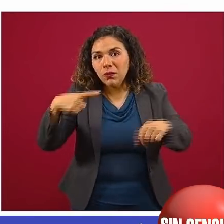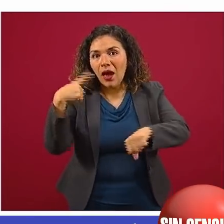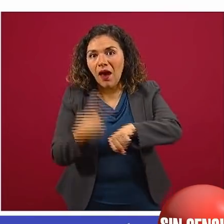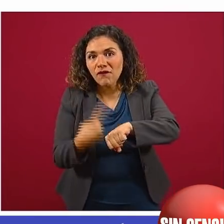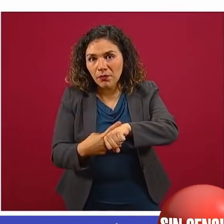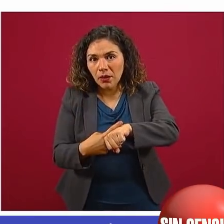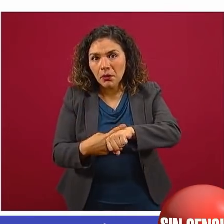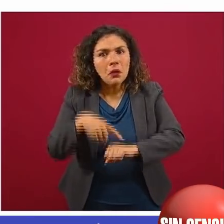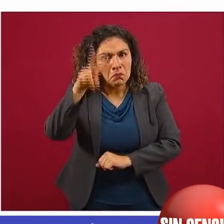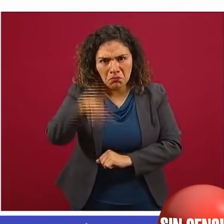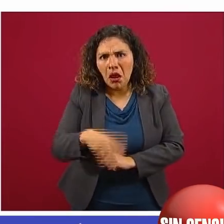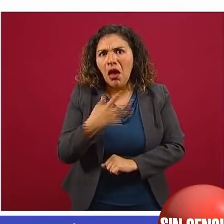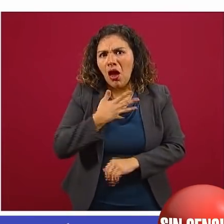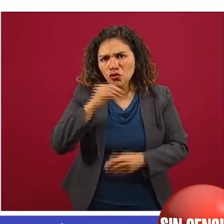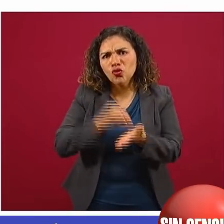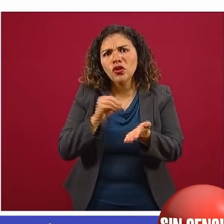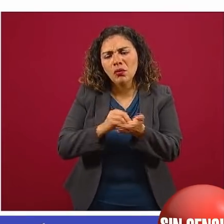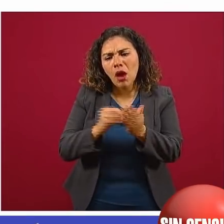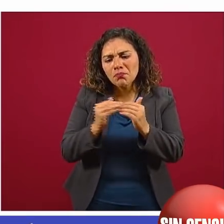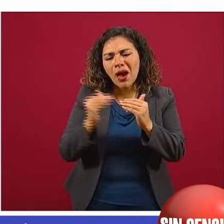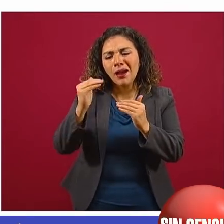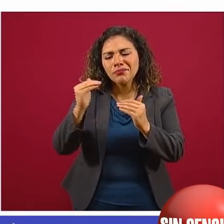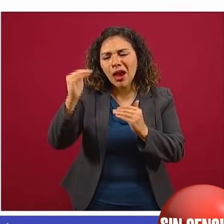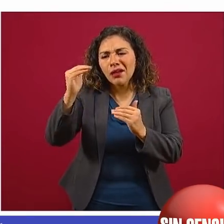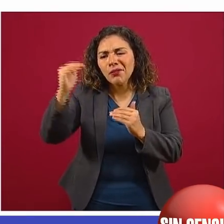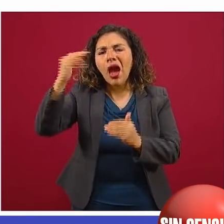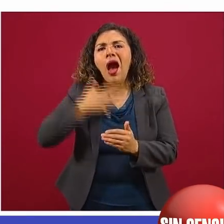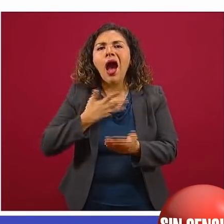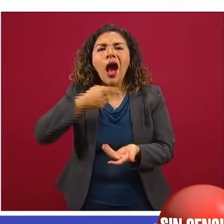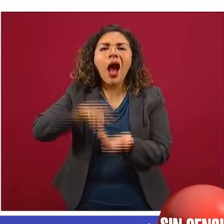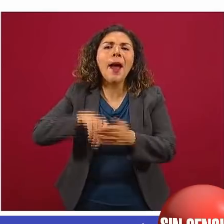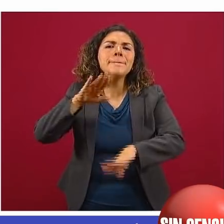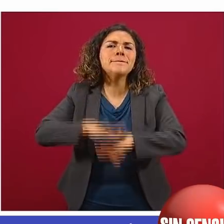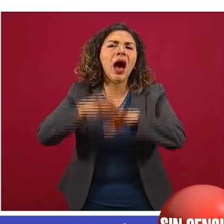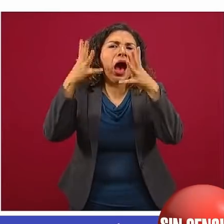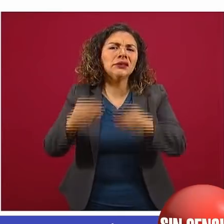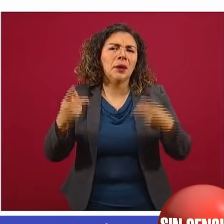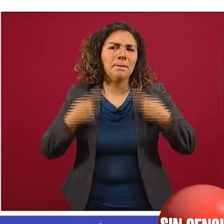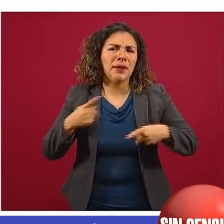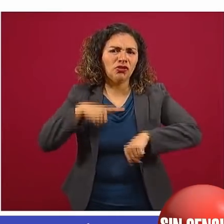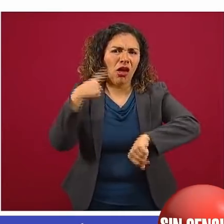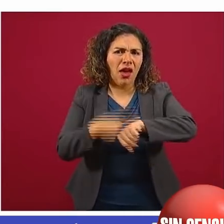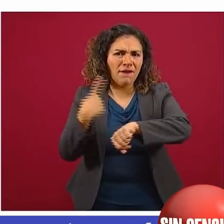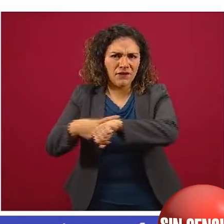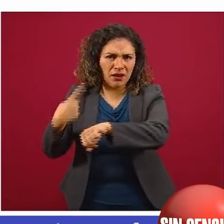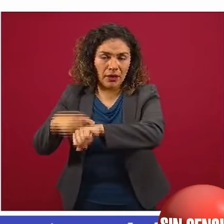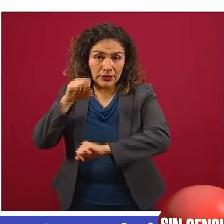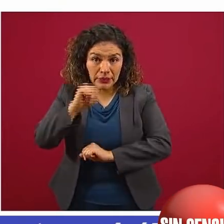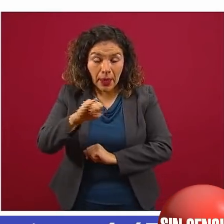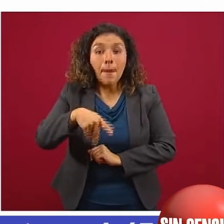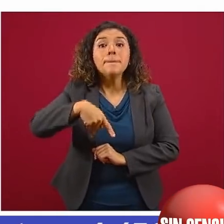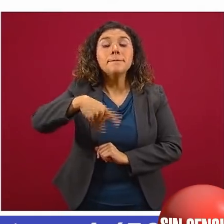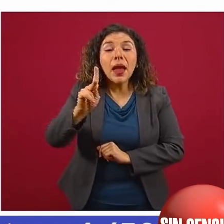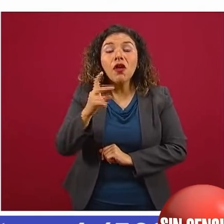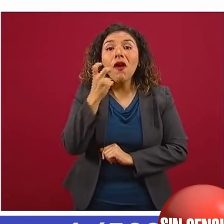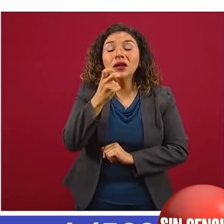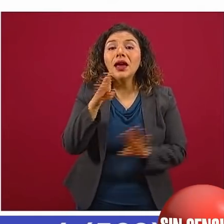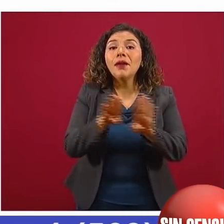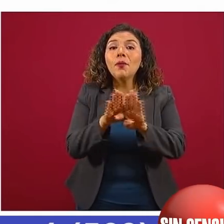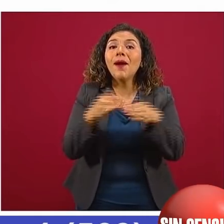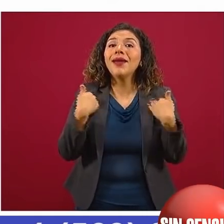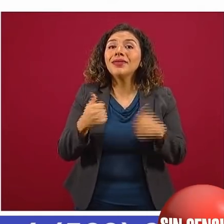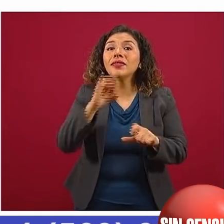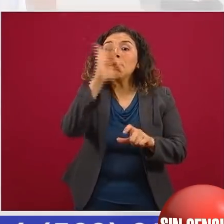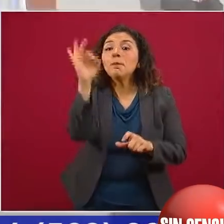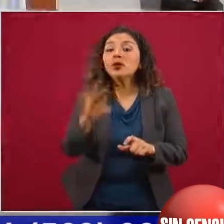creciendo, representa un número cada vez mayor de casos, pero el porcentaje de cambio lo que nos habla es de